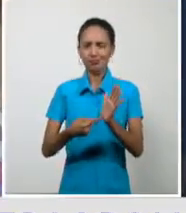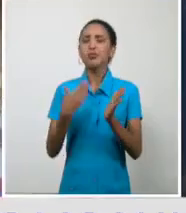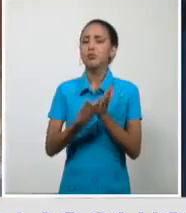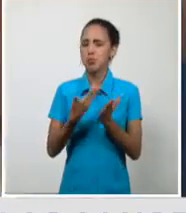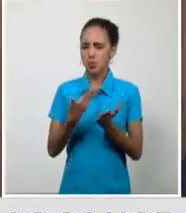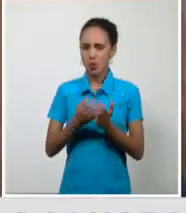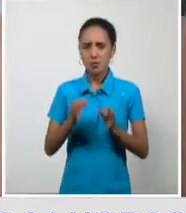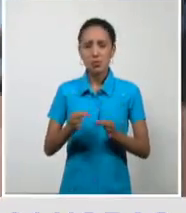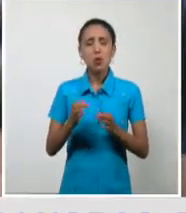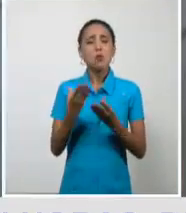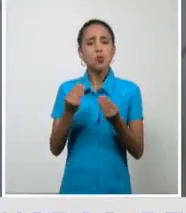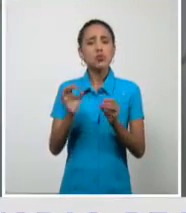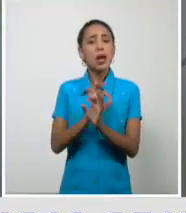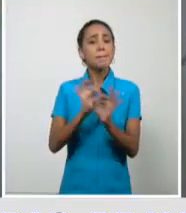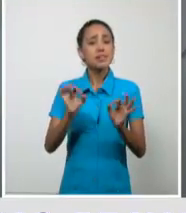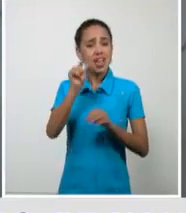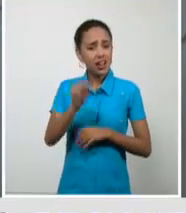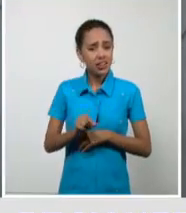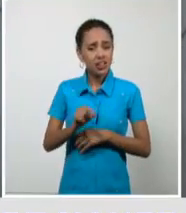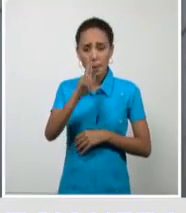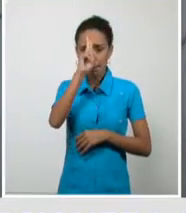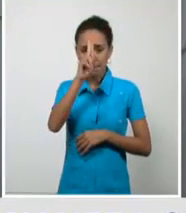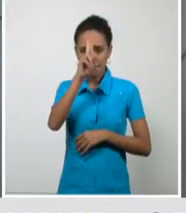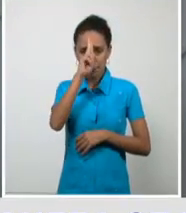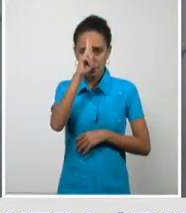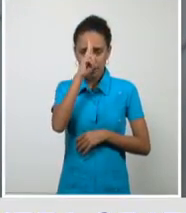las especialidades de la salud que requieren de la